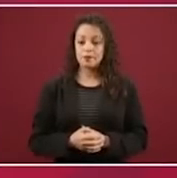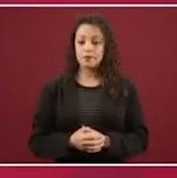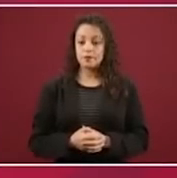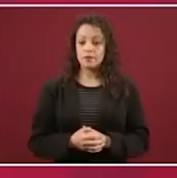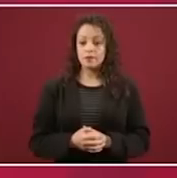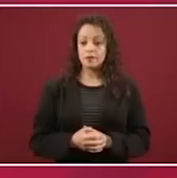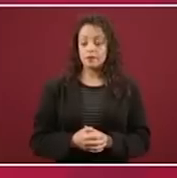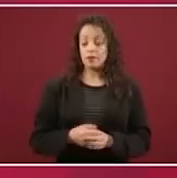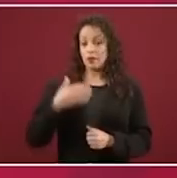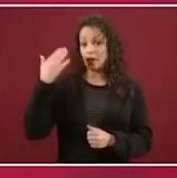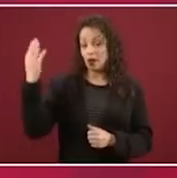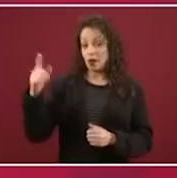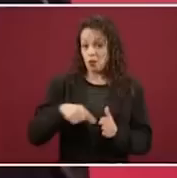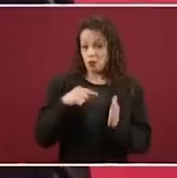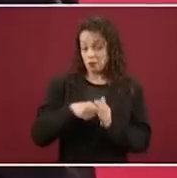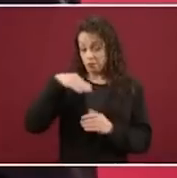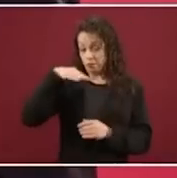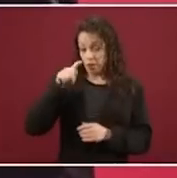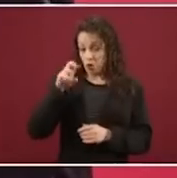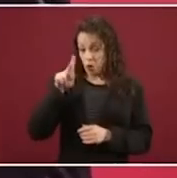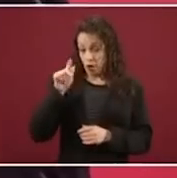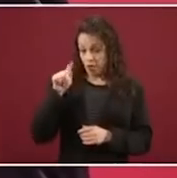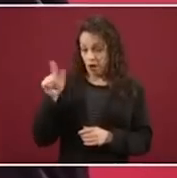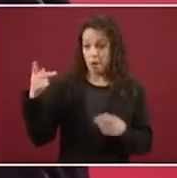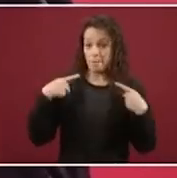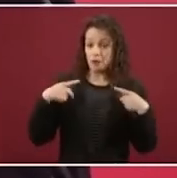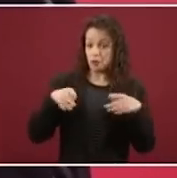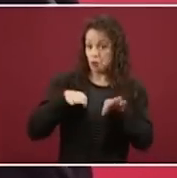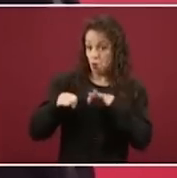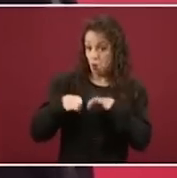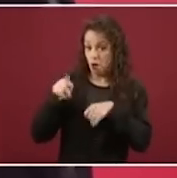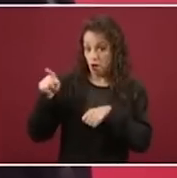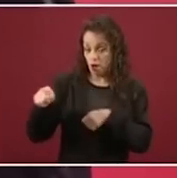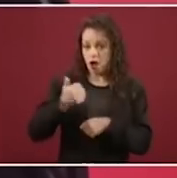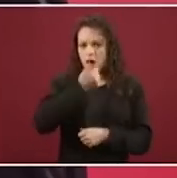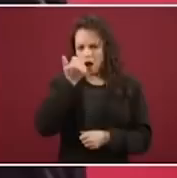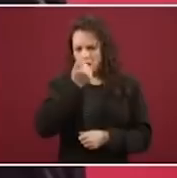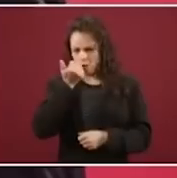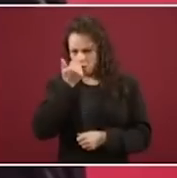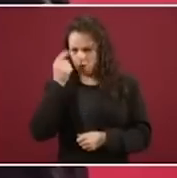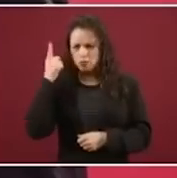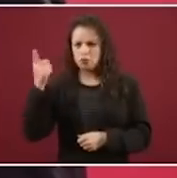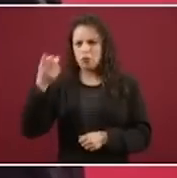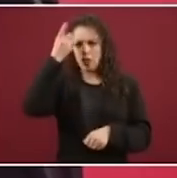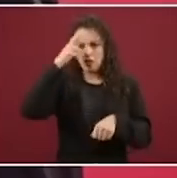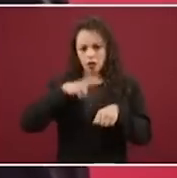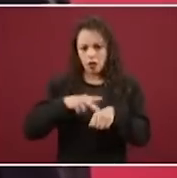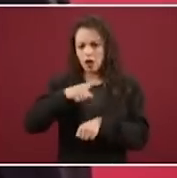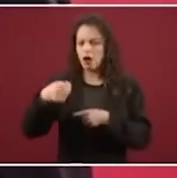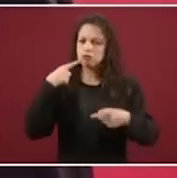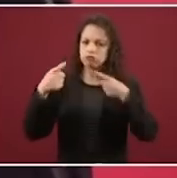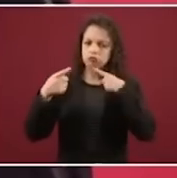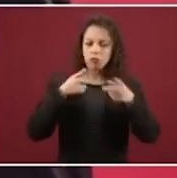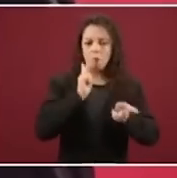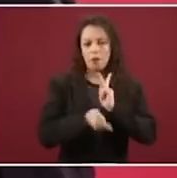los trabajadores, los alumnos, los directivos resolvieron con el